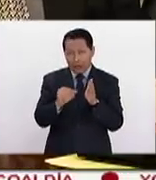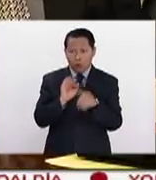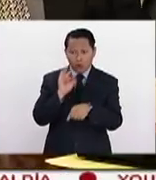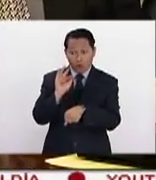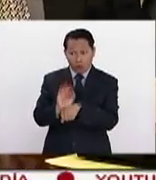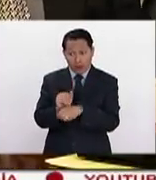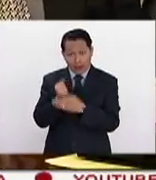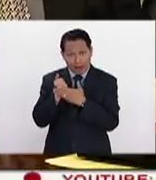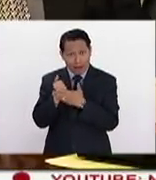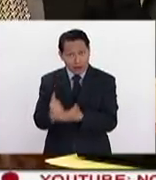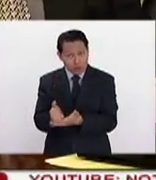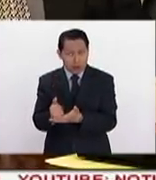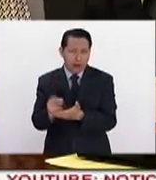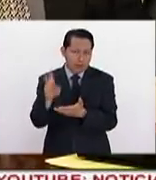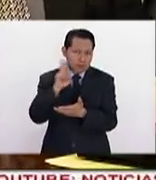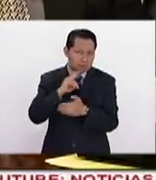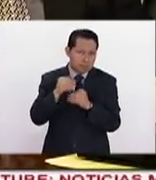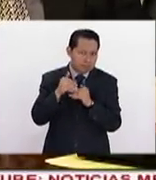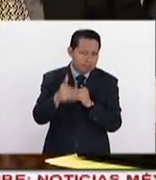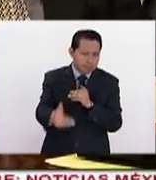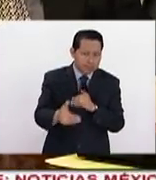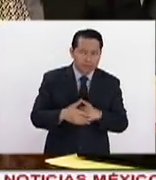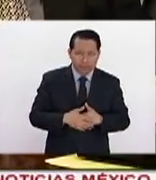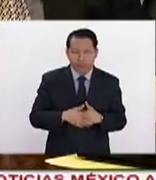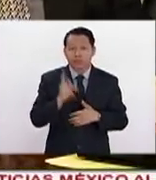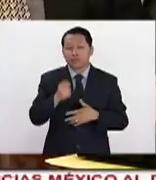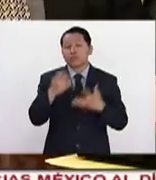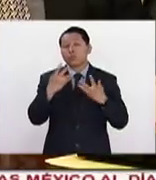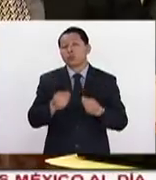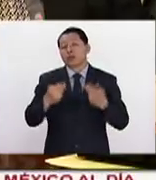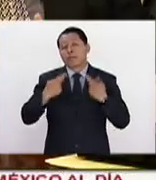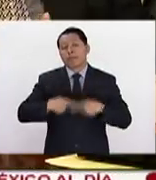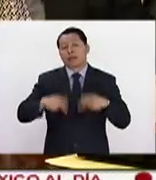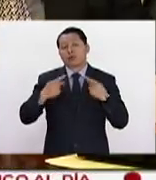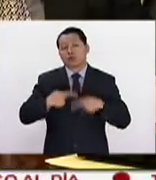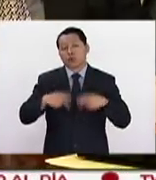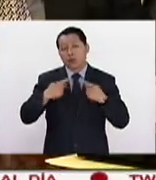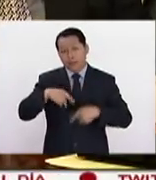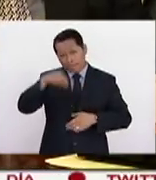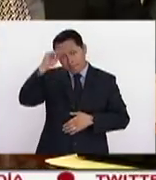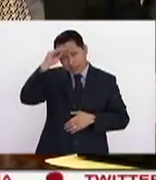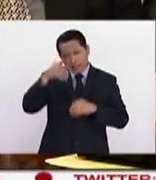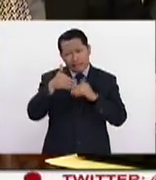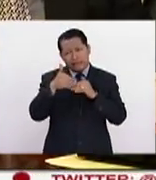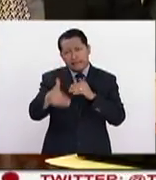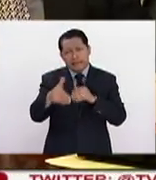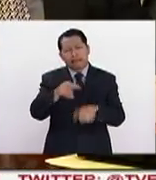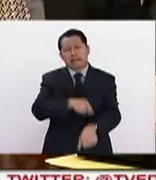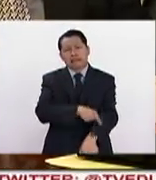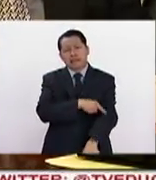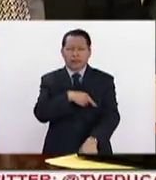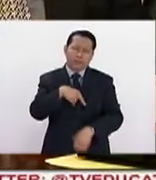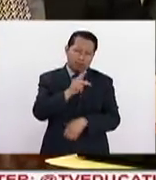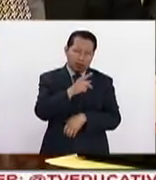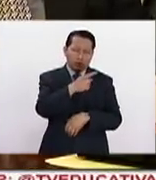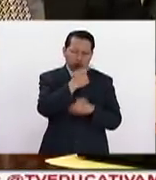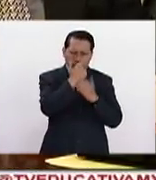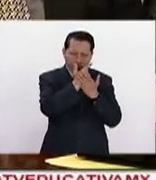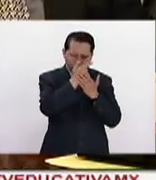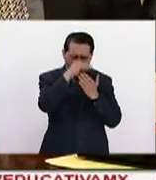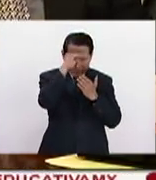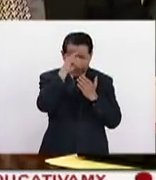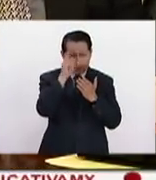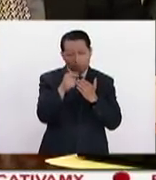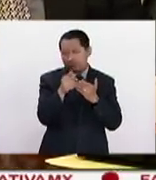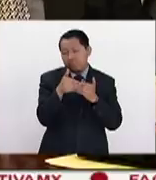en el aprendizaje de los estudiantes. A mucha gente se le hace muy largo, pero si tú haces cuentas, pues es lo